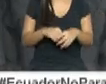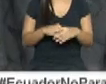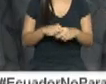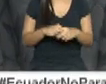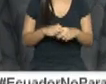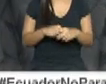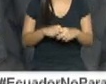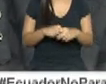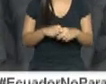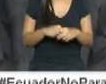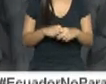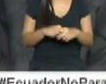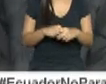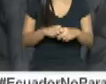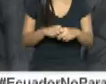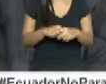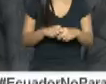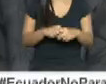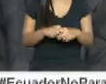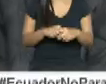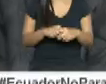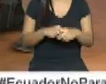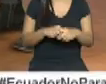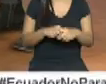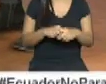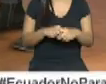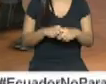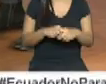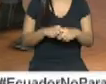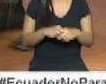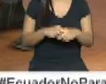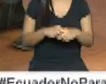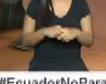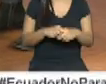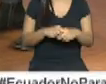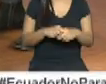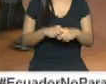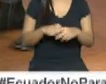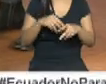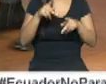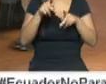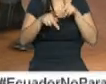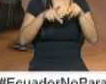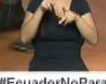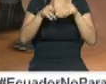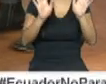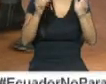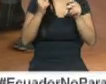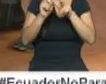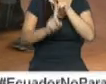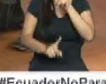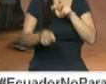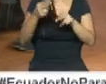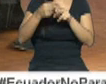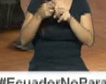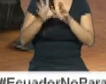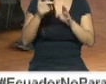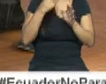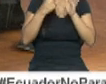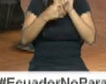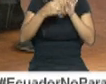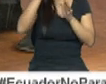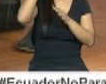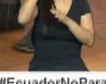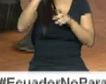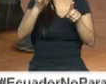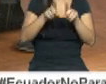se me fue este autor, el populismo, ¿cómo es? El que murió, ¿cómo es? Bueno, Bueno, lo decía que es un concepto, pues, un